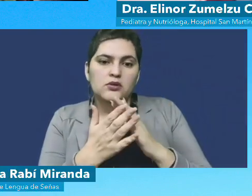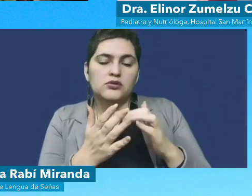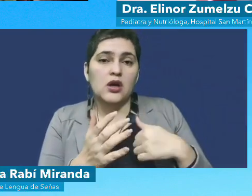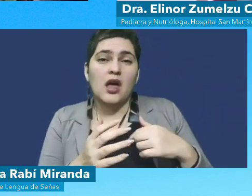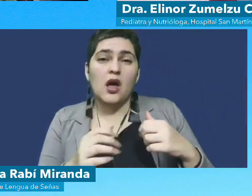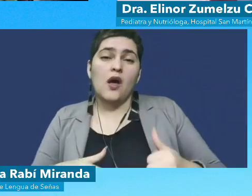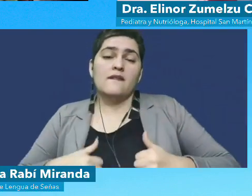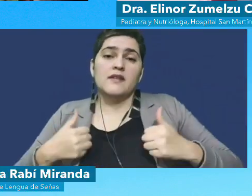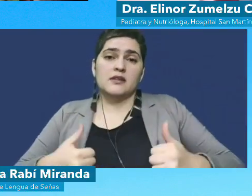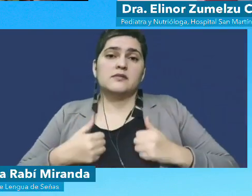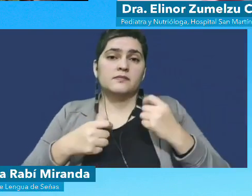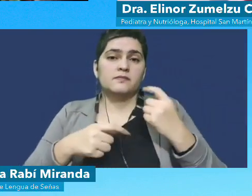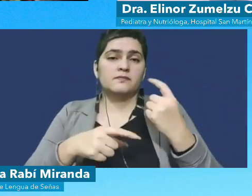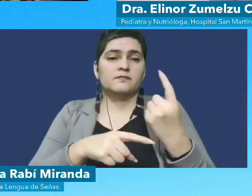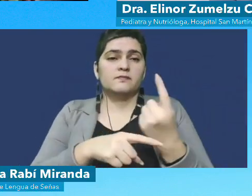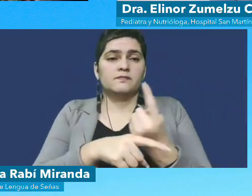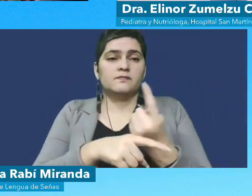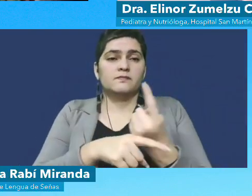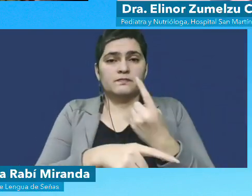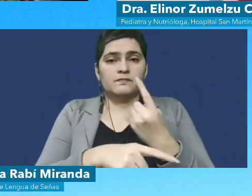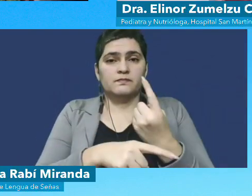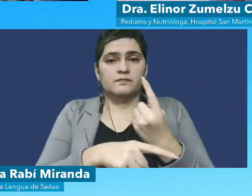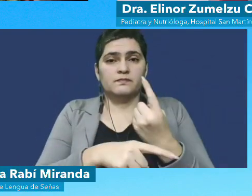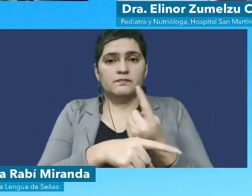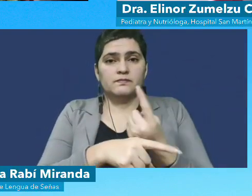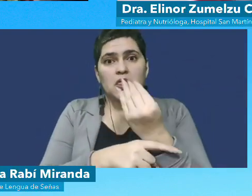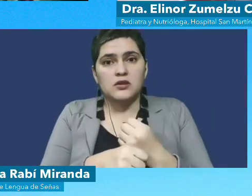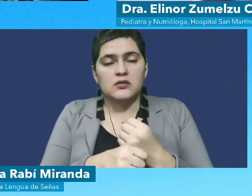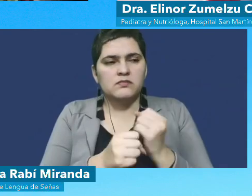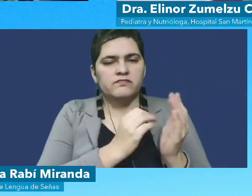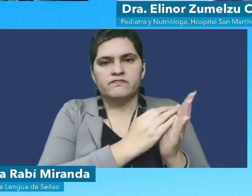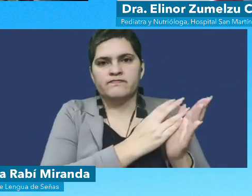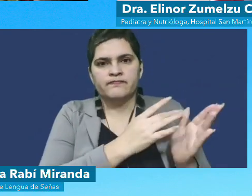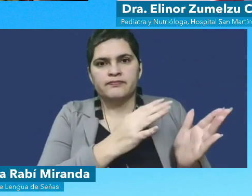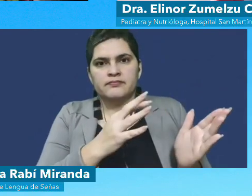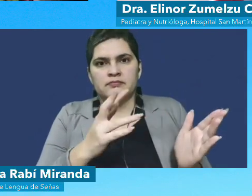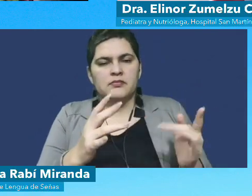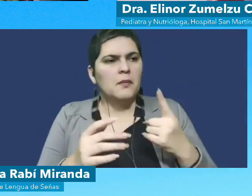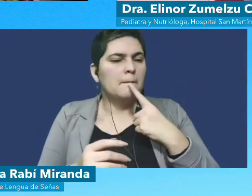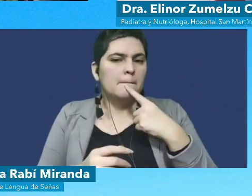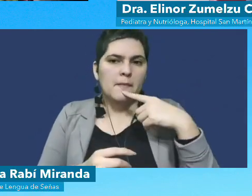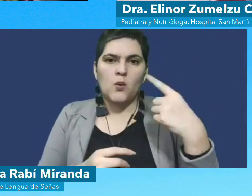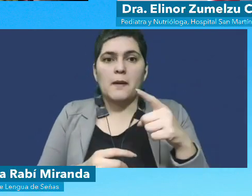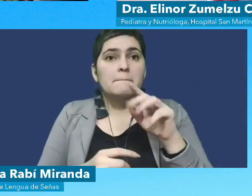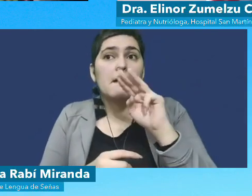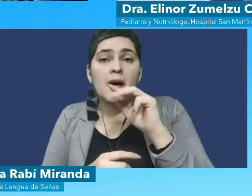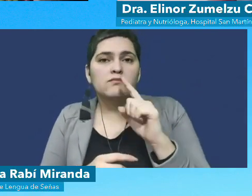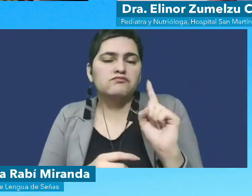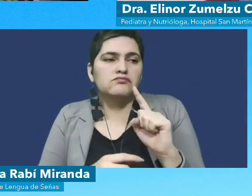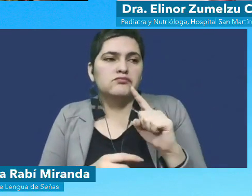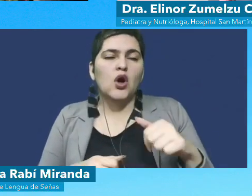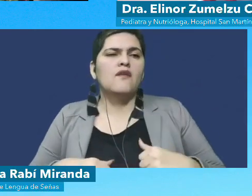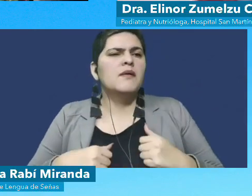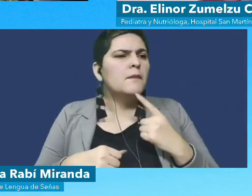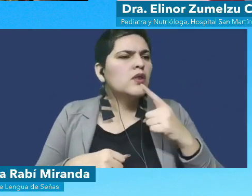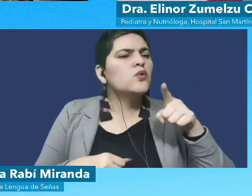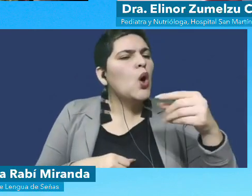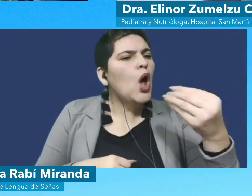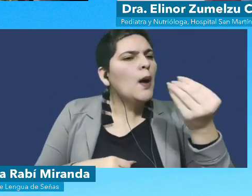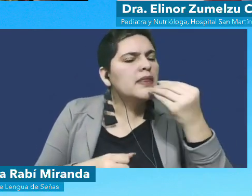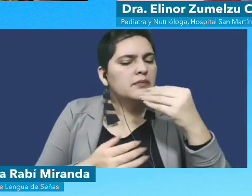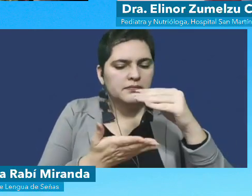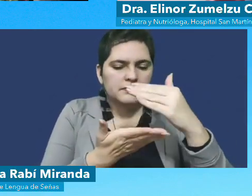ejemplo, de 14 años que han comido toda la vida de una manera, y uno les pregunta a ellos, porque ahí uno les pregunta a la mamá, ¿qué es lo que come? Me haces tu lista y después uno les